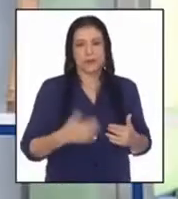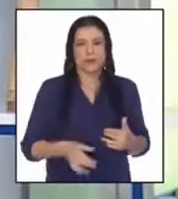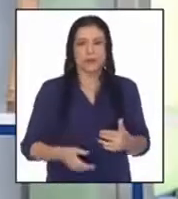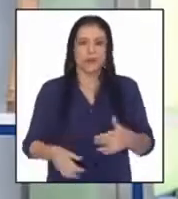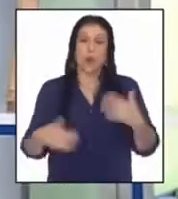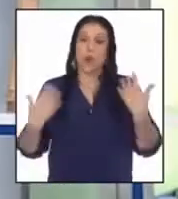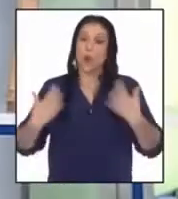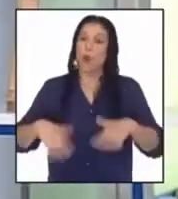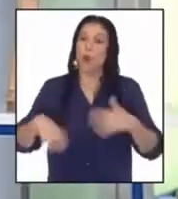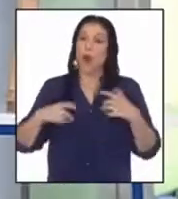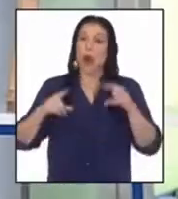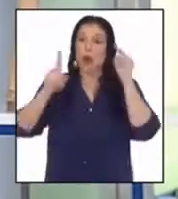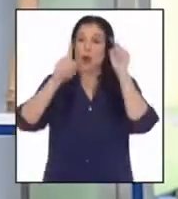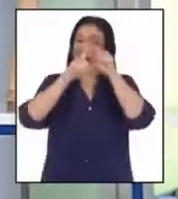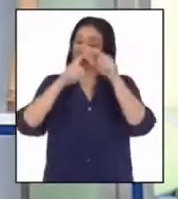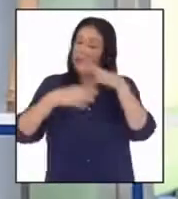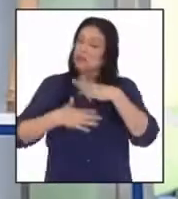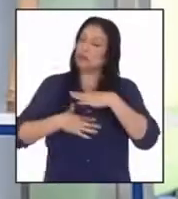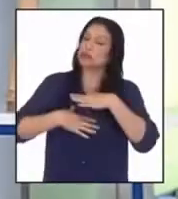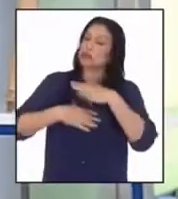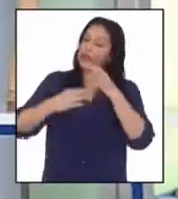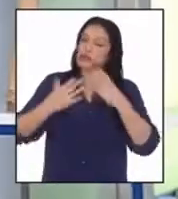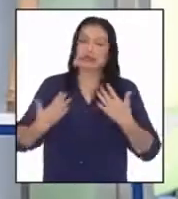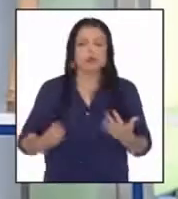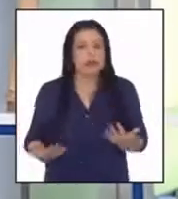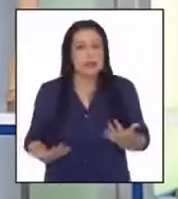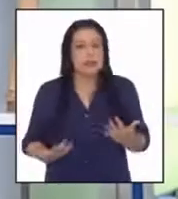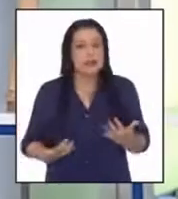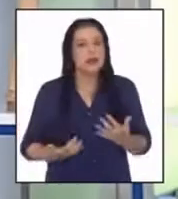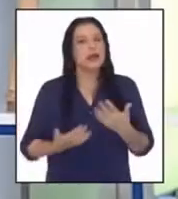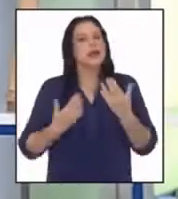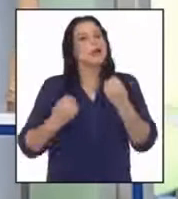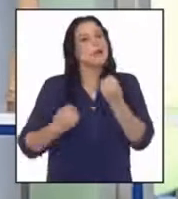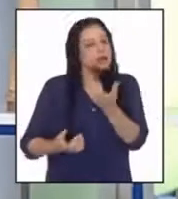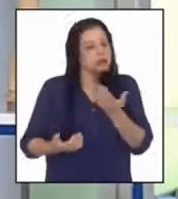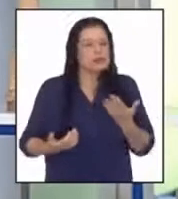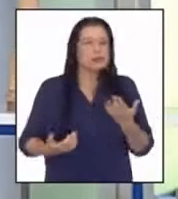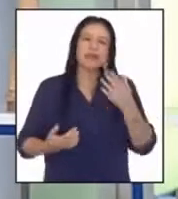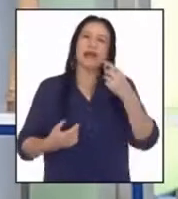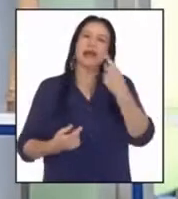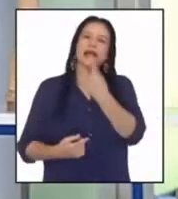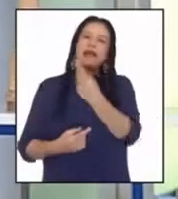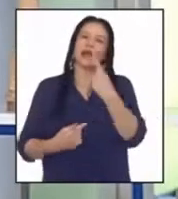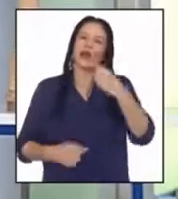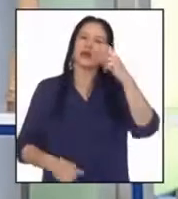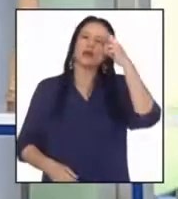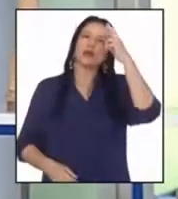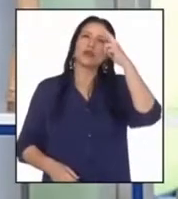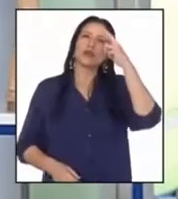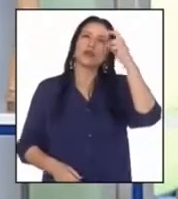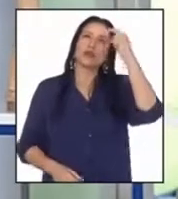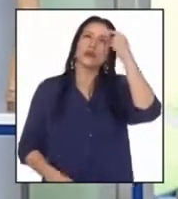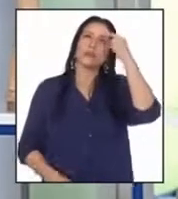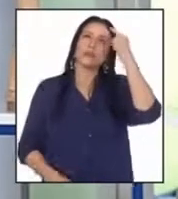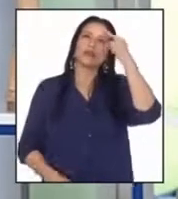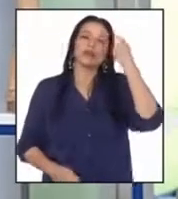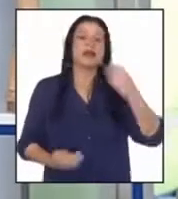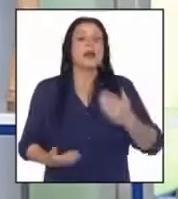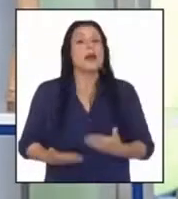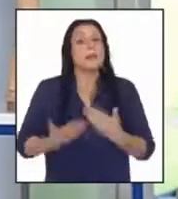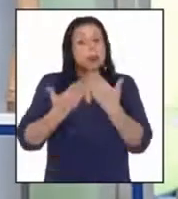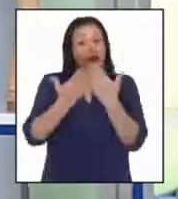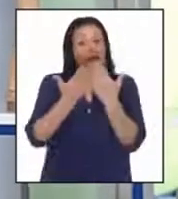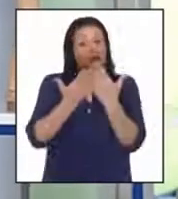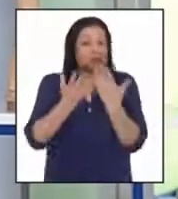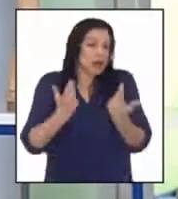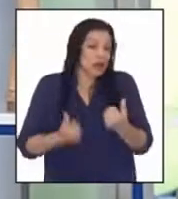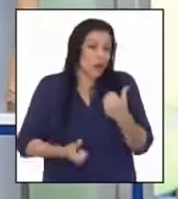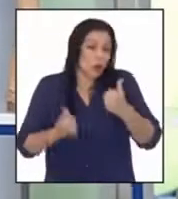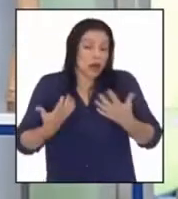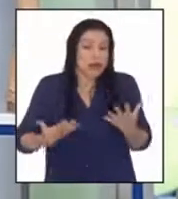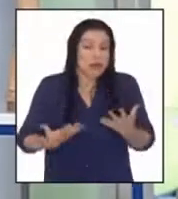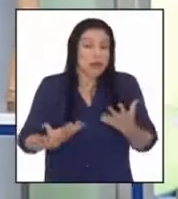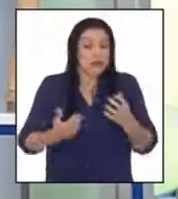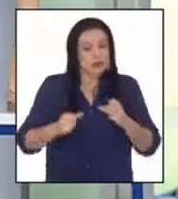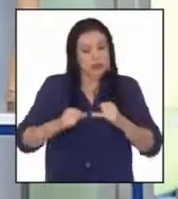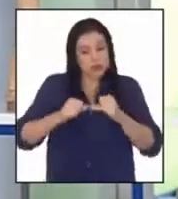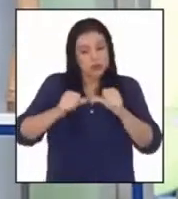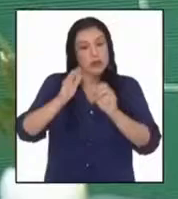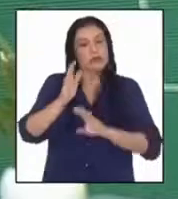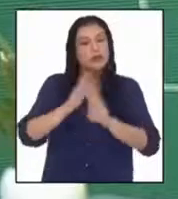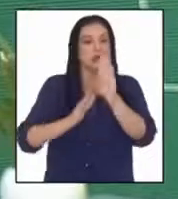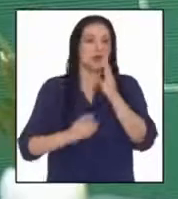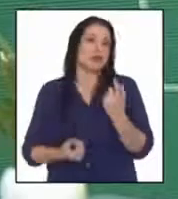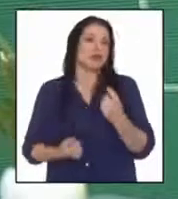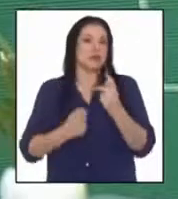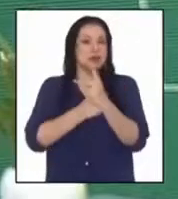Qué retos muy interesantes, ¿no? Pues nos invitan a la reflexión y a pensar y plantear propuestas para seguir desarrollándonos